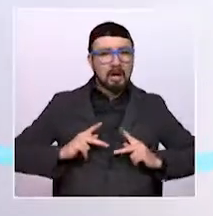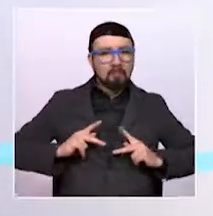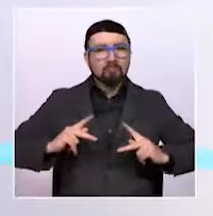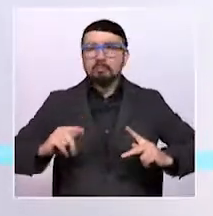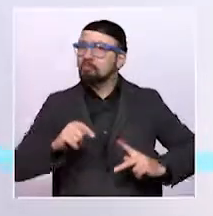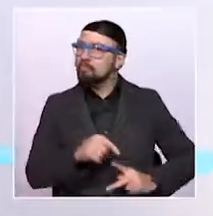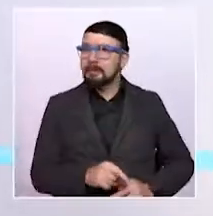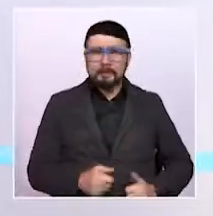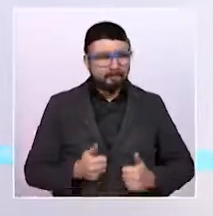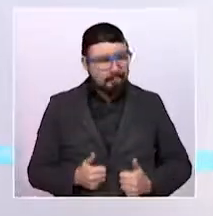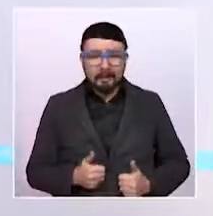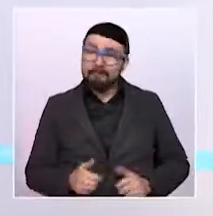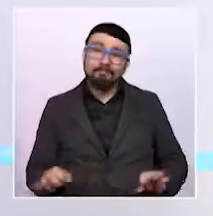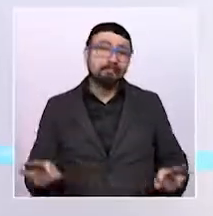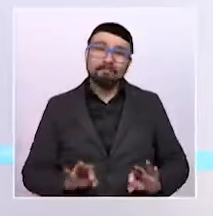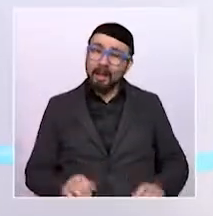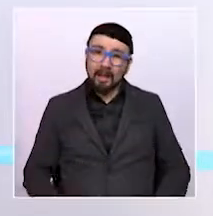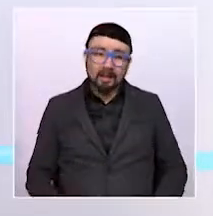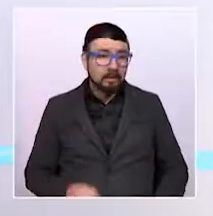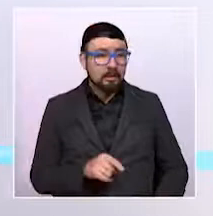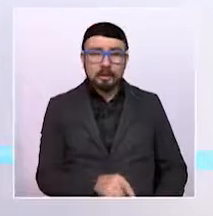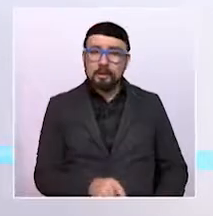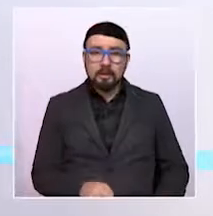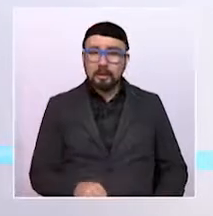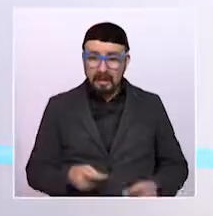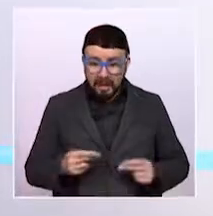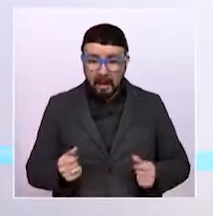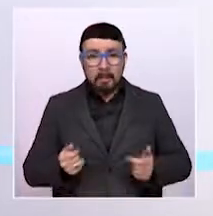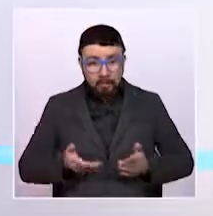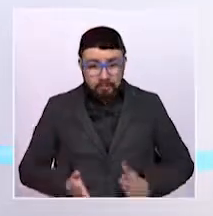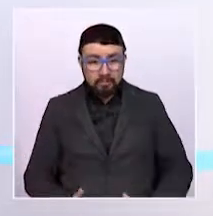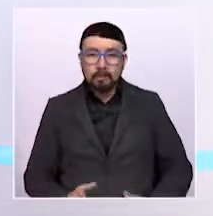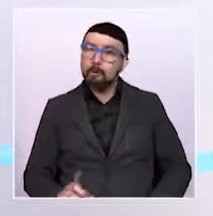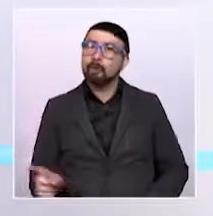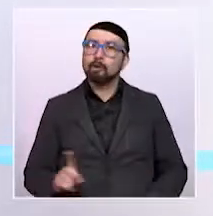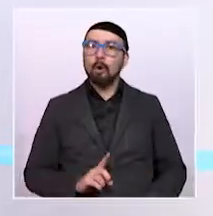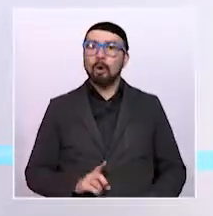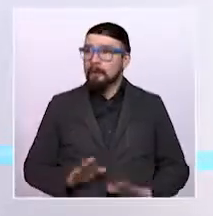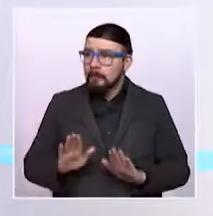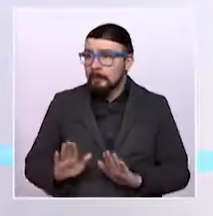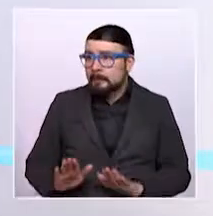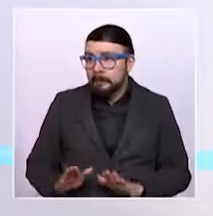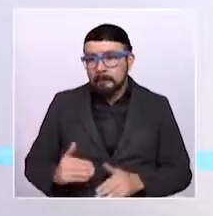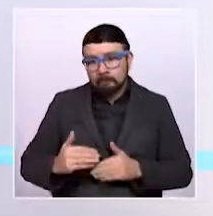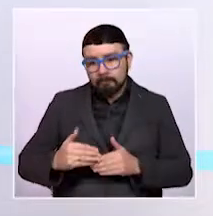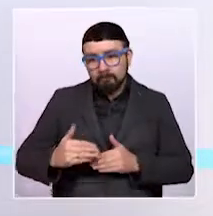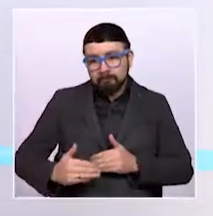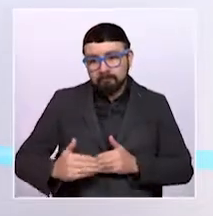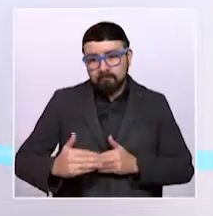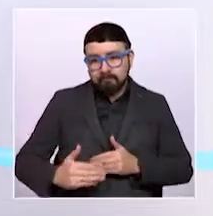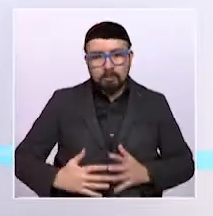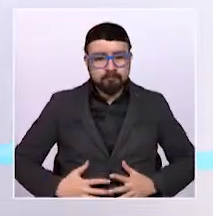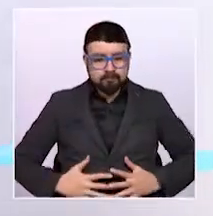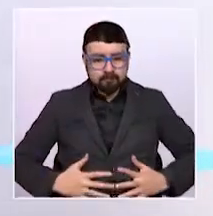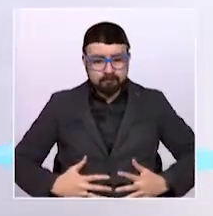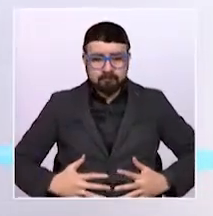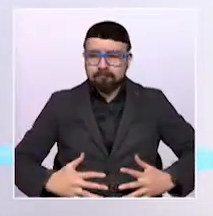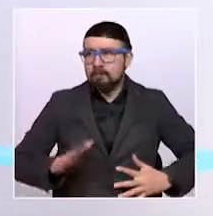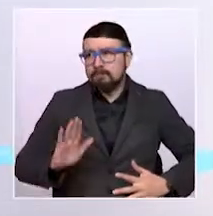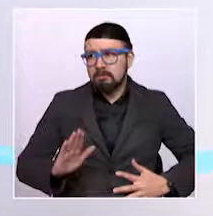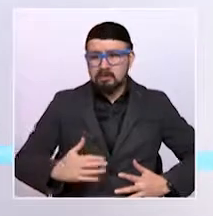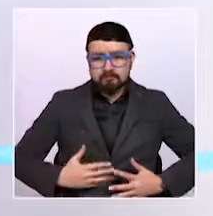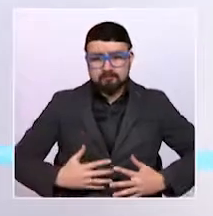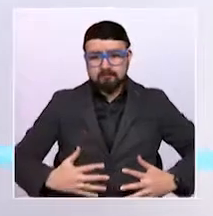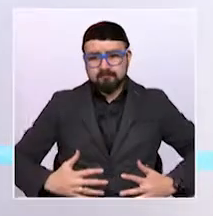por ende son bebés que no pueden hacer tan rápido son bebés que se tienen que llevar mucho más allá de lo que uno esperaría normalmente en el embarazo